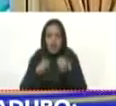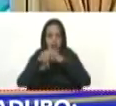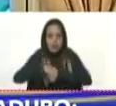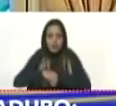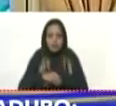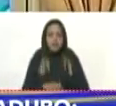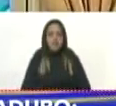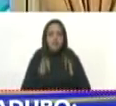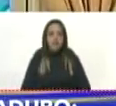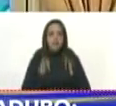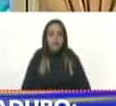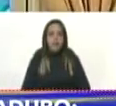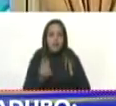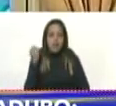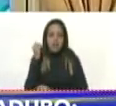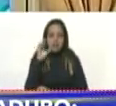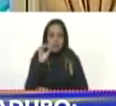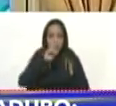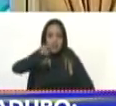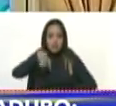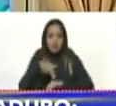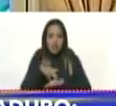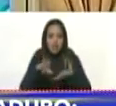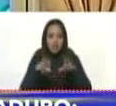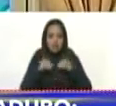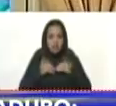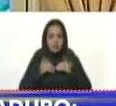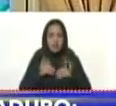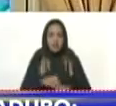y que la Asamblea Nacional haya asumido